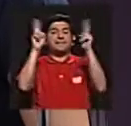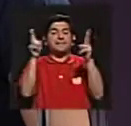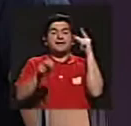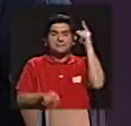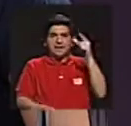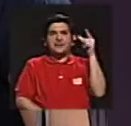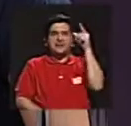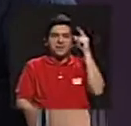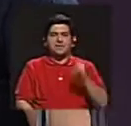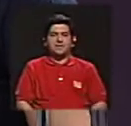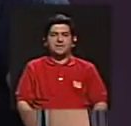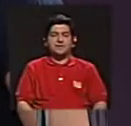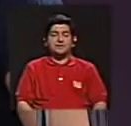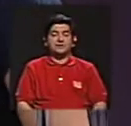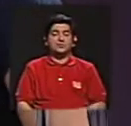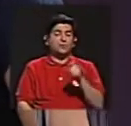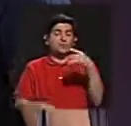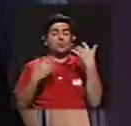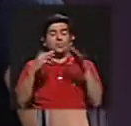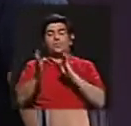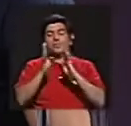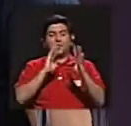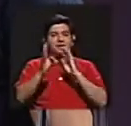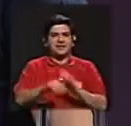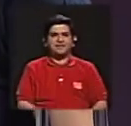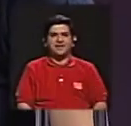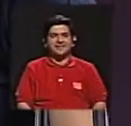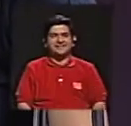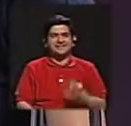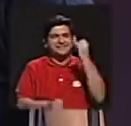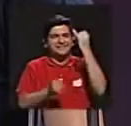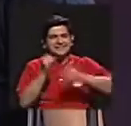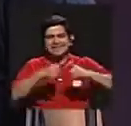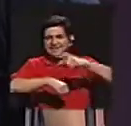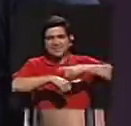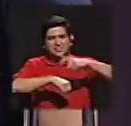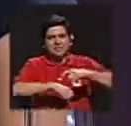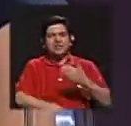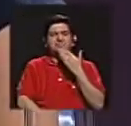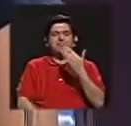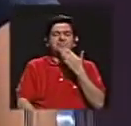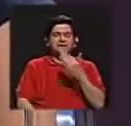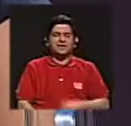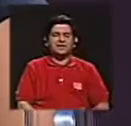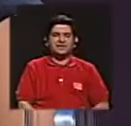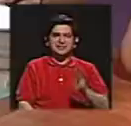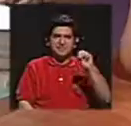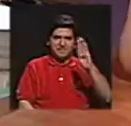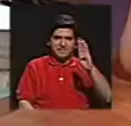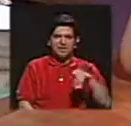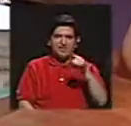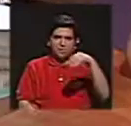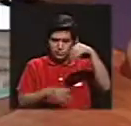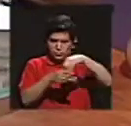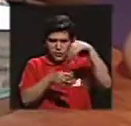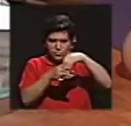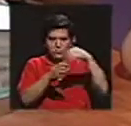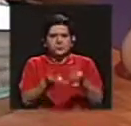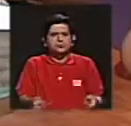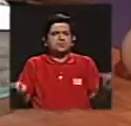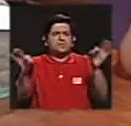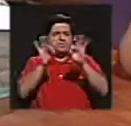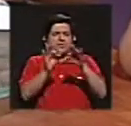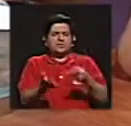duda alguna da muchísimo para hablar, lamentablemente se nos fue el tiempo. Queremos agradecerte, María, por tu gran aporte, por tu